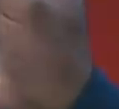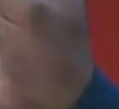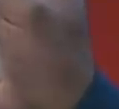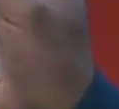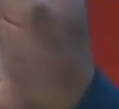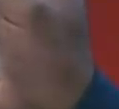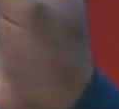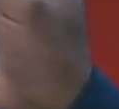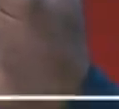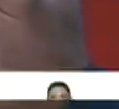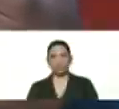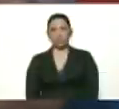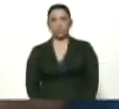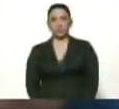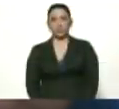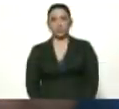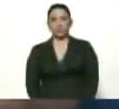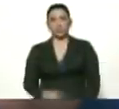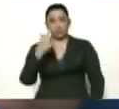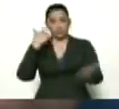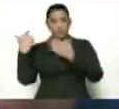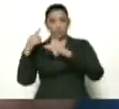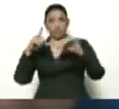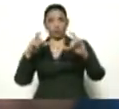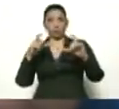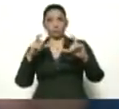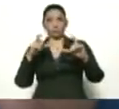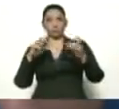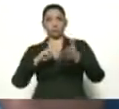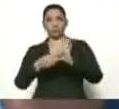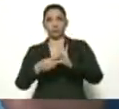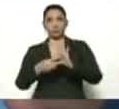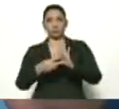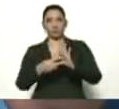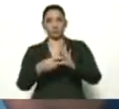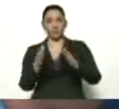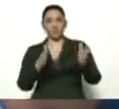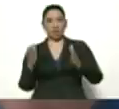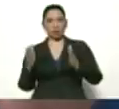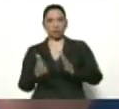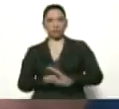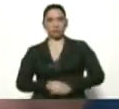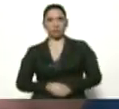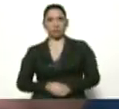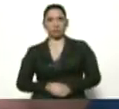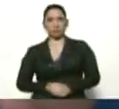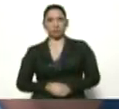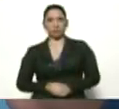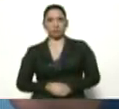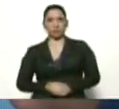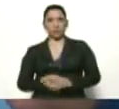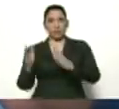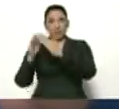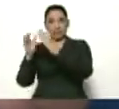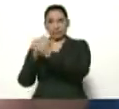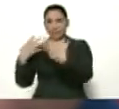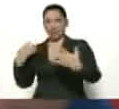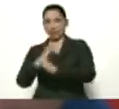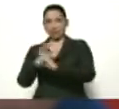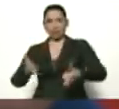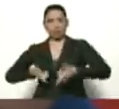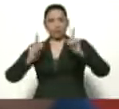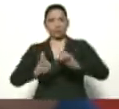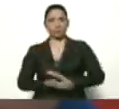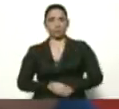aquí está es decir es en marzo que la casa blanca activa